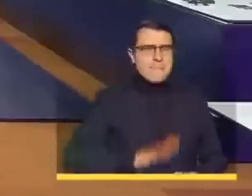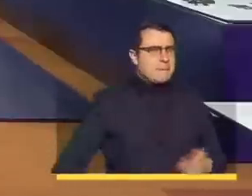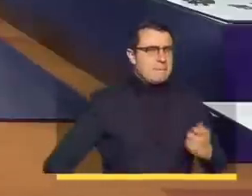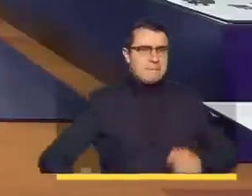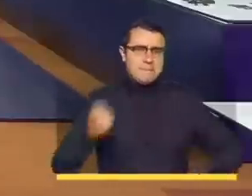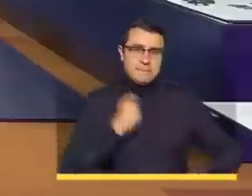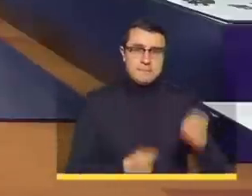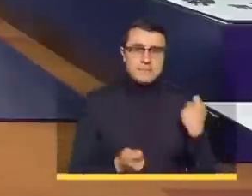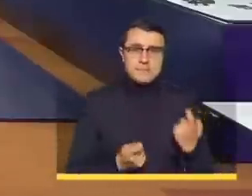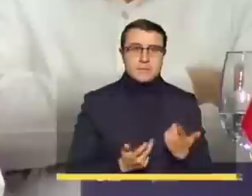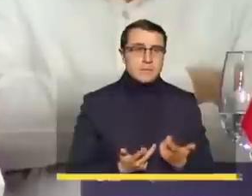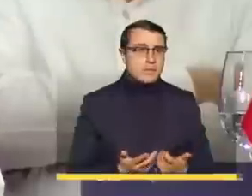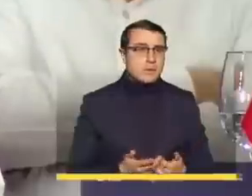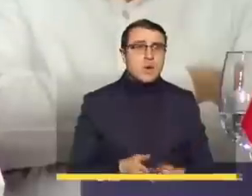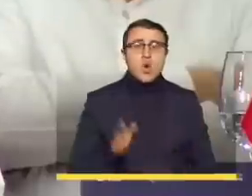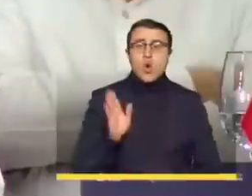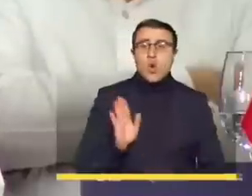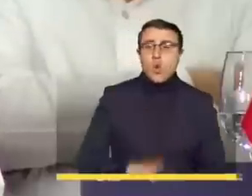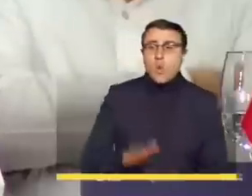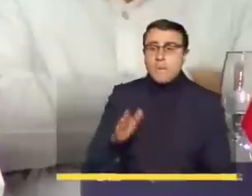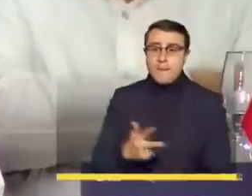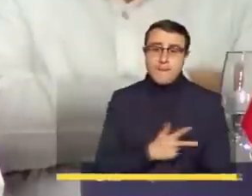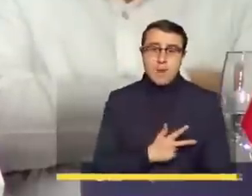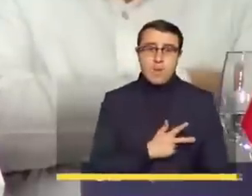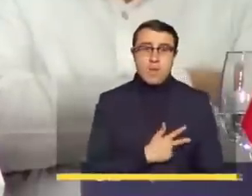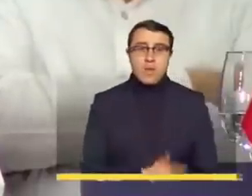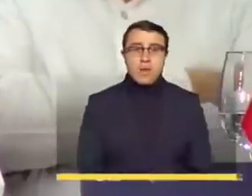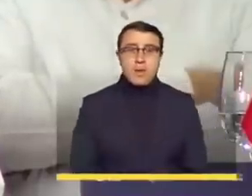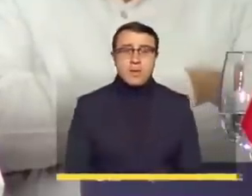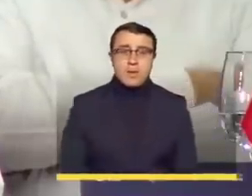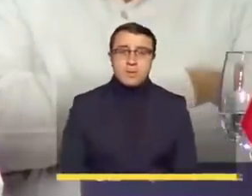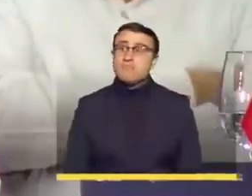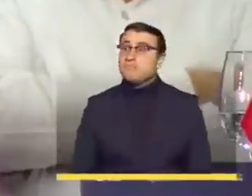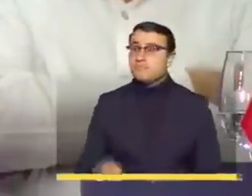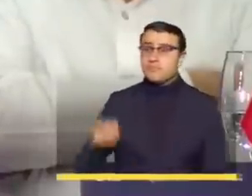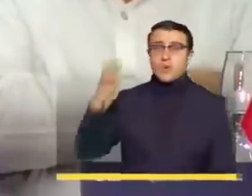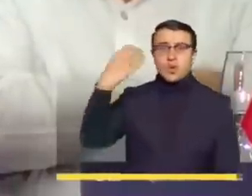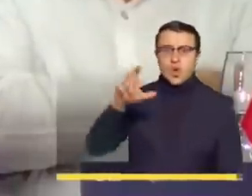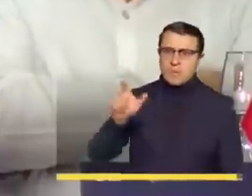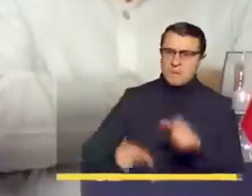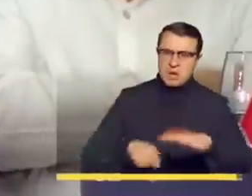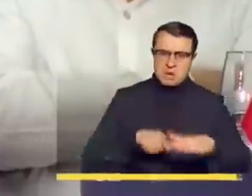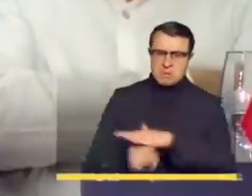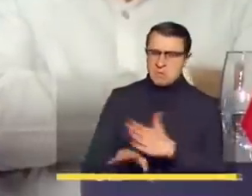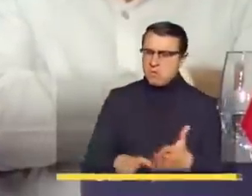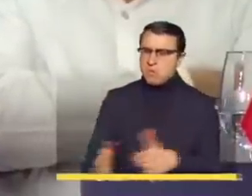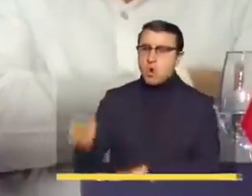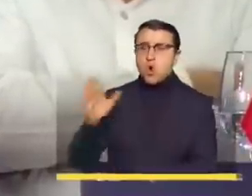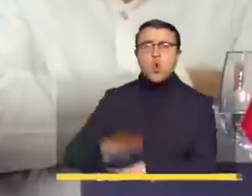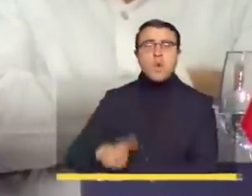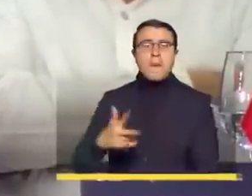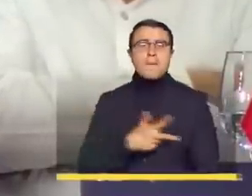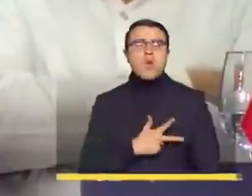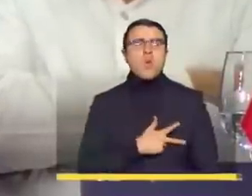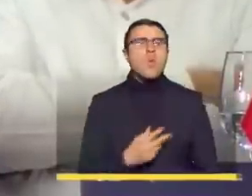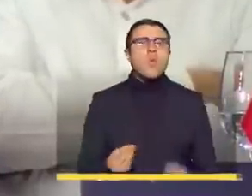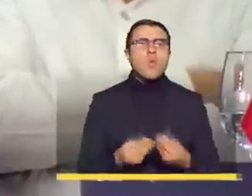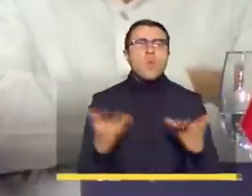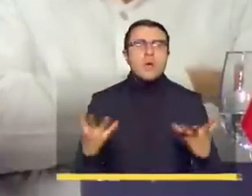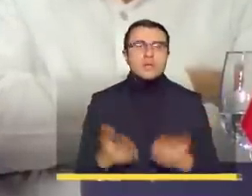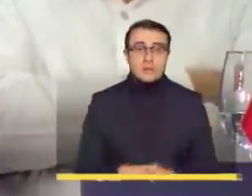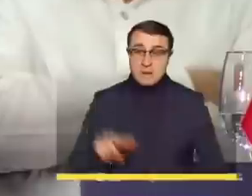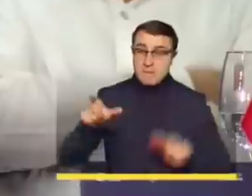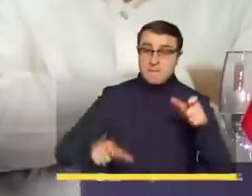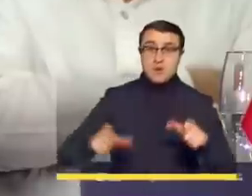Por la marihuana. ¿Cuánta gente mataron en Colombia por la marihuana? ¿Cuánta gente colombiana